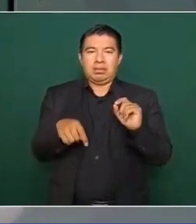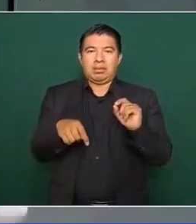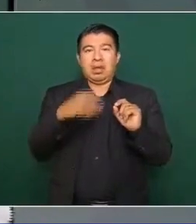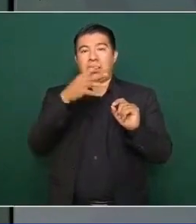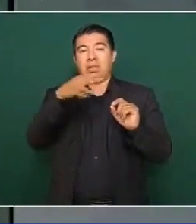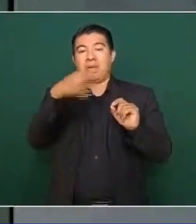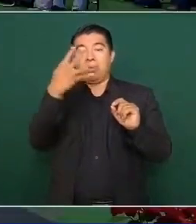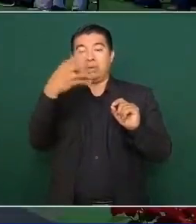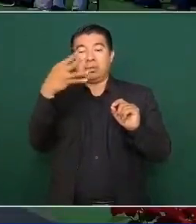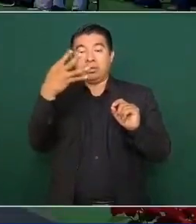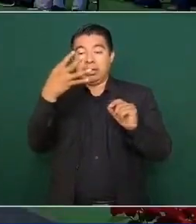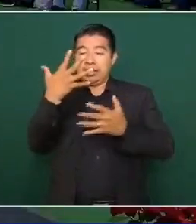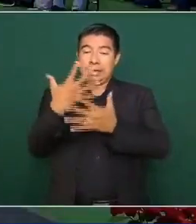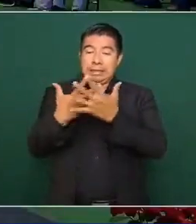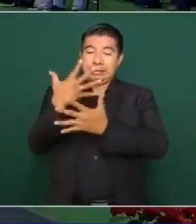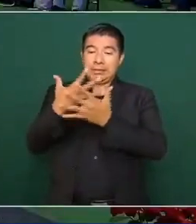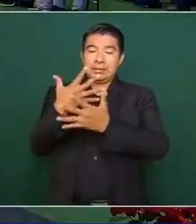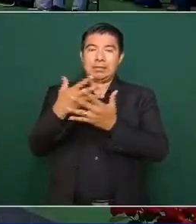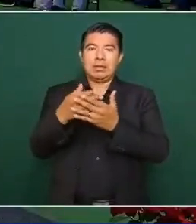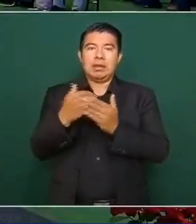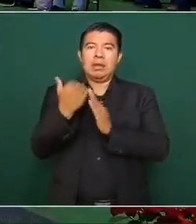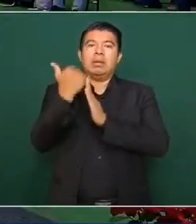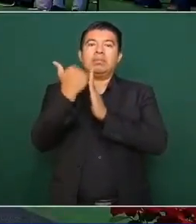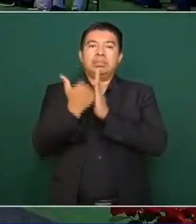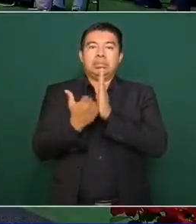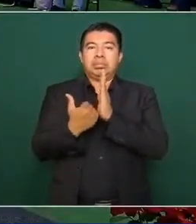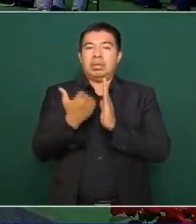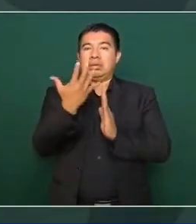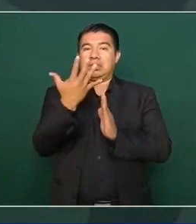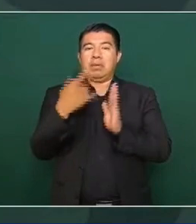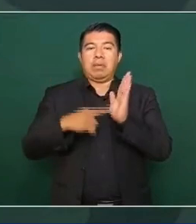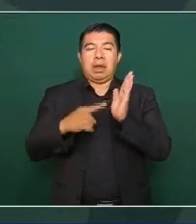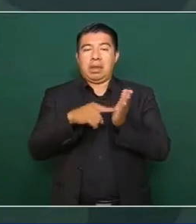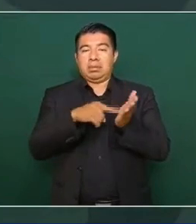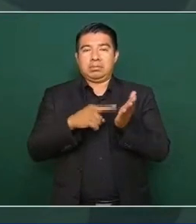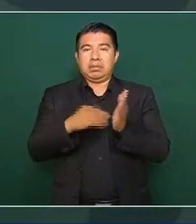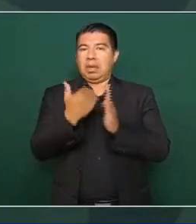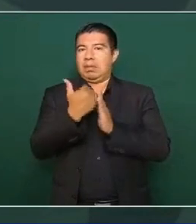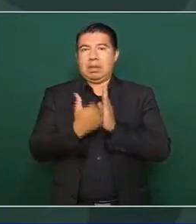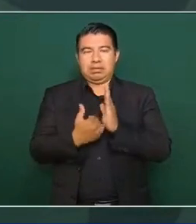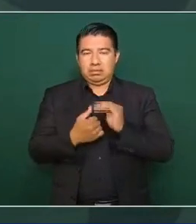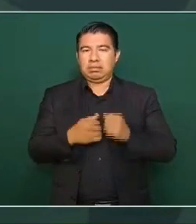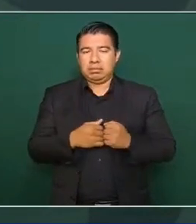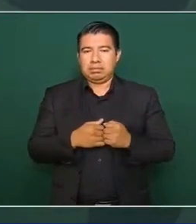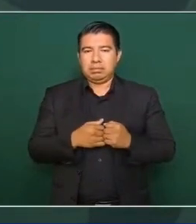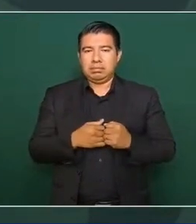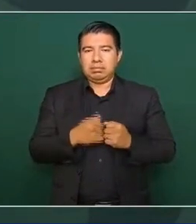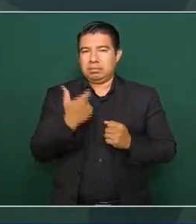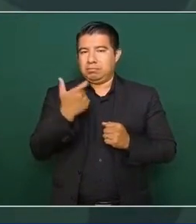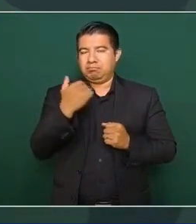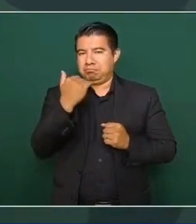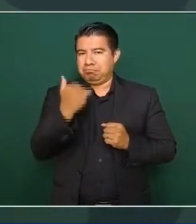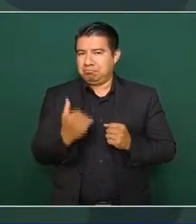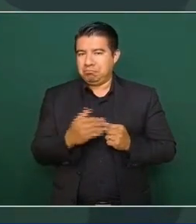allá está en 14, 15 pesos, 5 pesos menos. Porque desde que llegamos